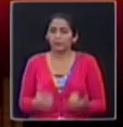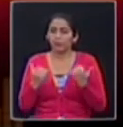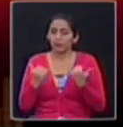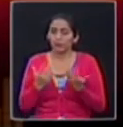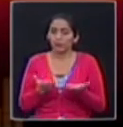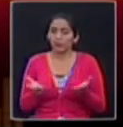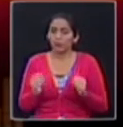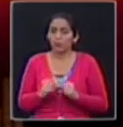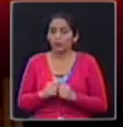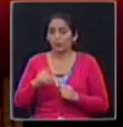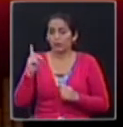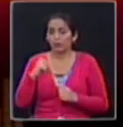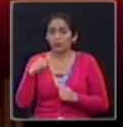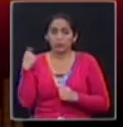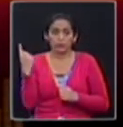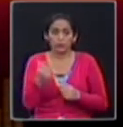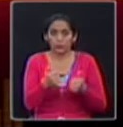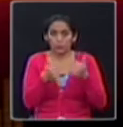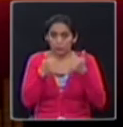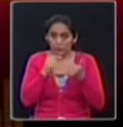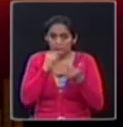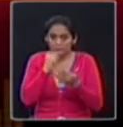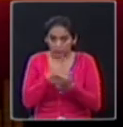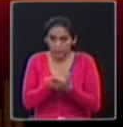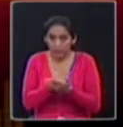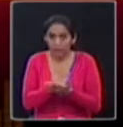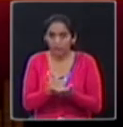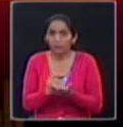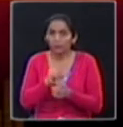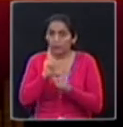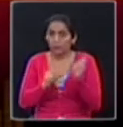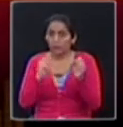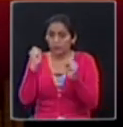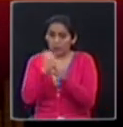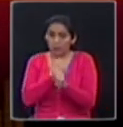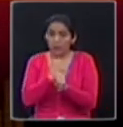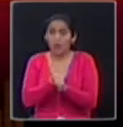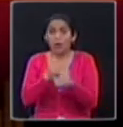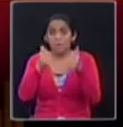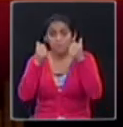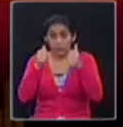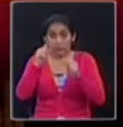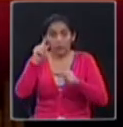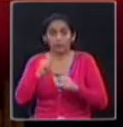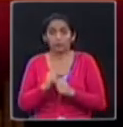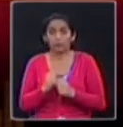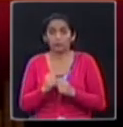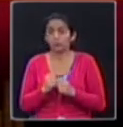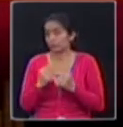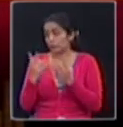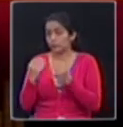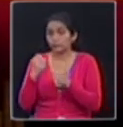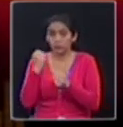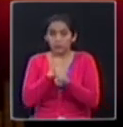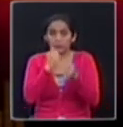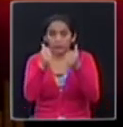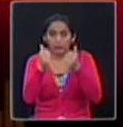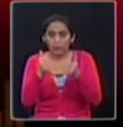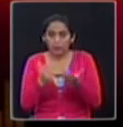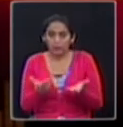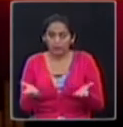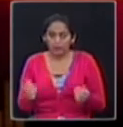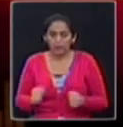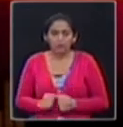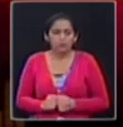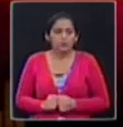pero también tenemos que reconocer que como hay buenos trabajadores que ayudan al trabajo y van a tener siempre la